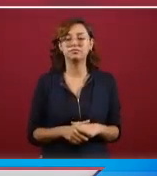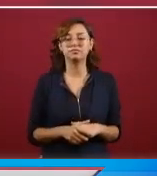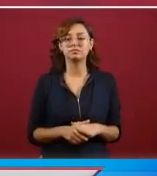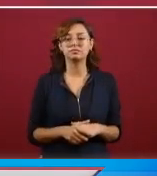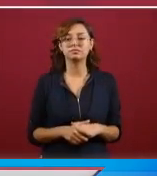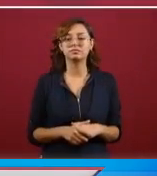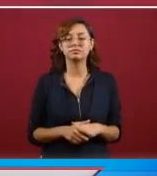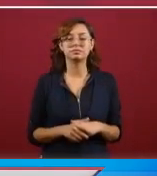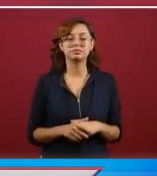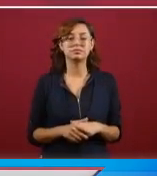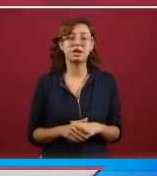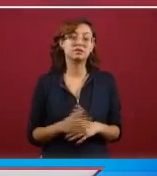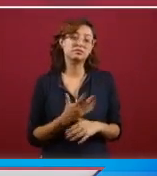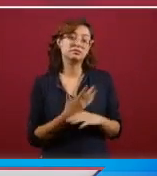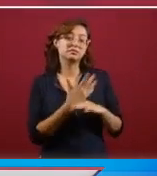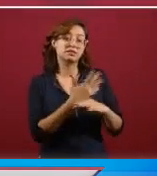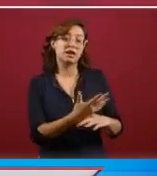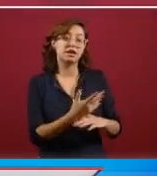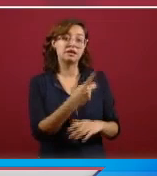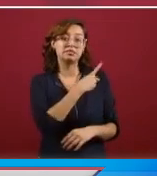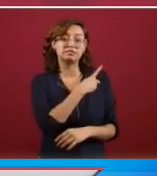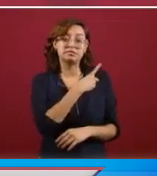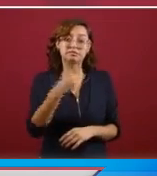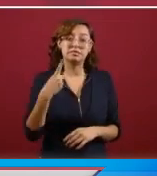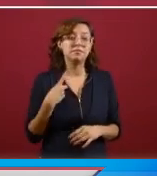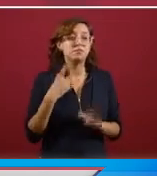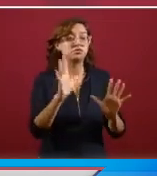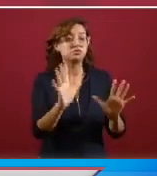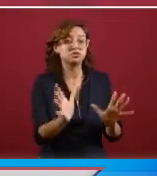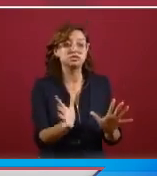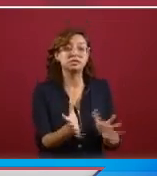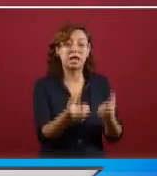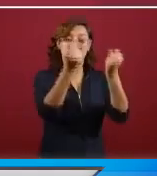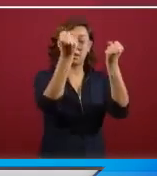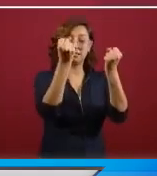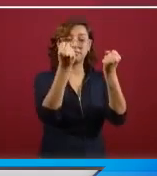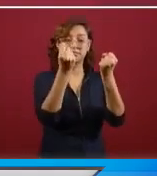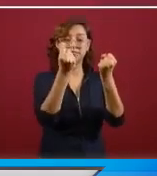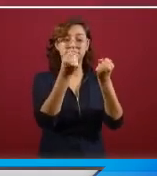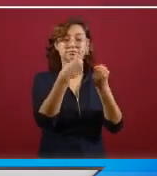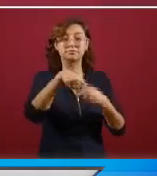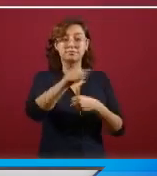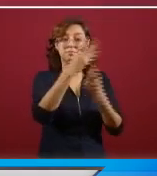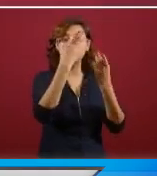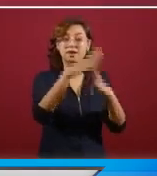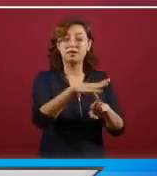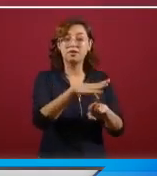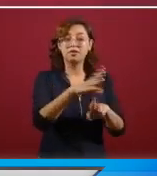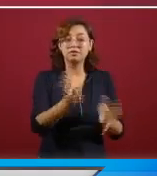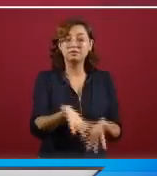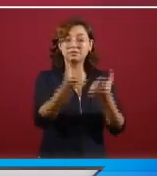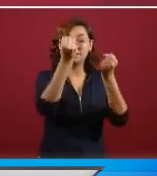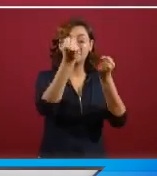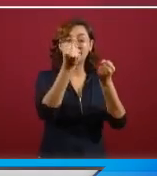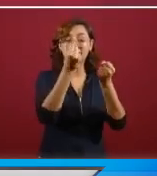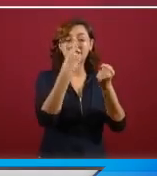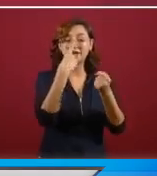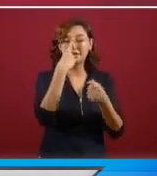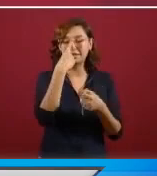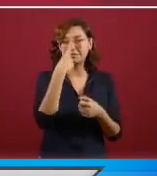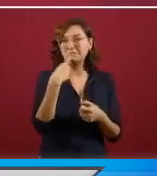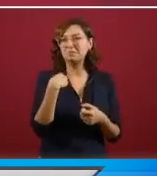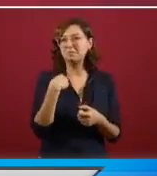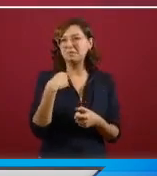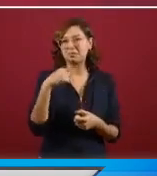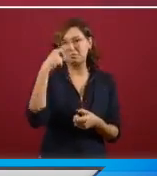millones anuales más la deuda que es entre 600 y 800,000 millones de pesos. Espera que pueda reducirse con renegociaciones esa carga